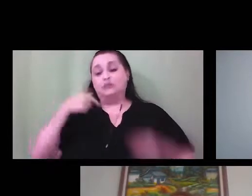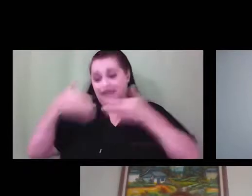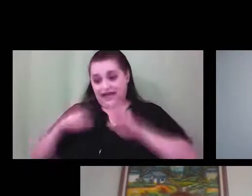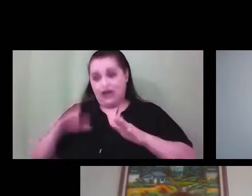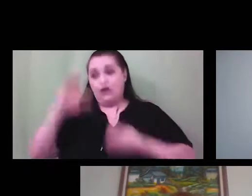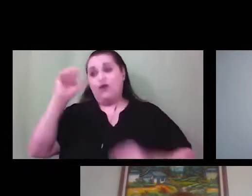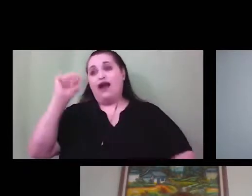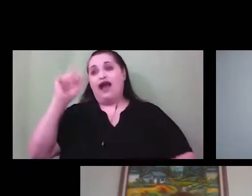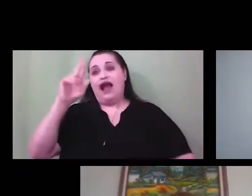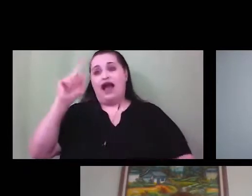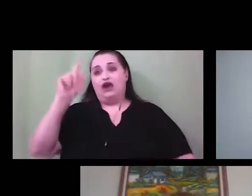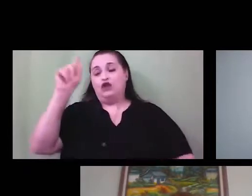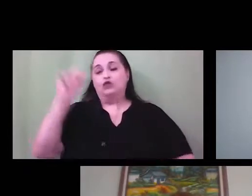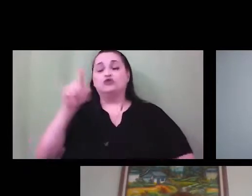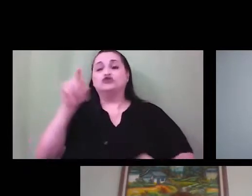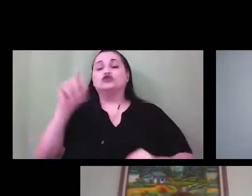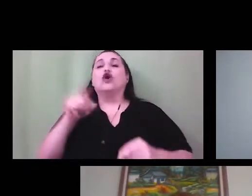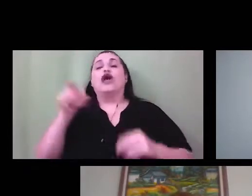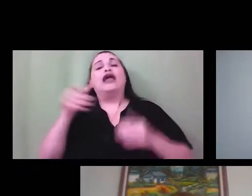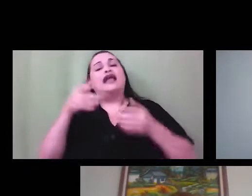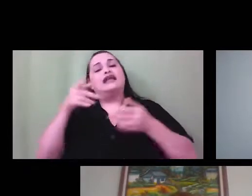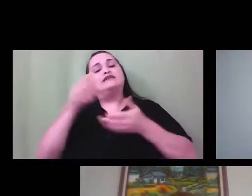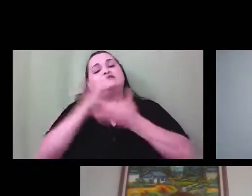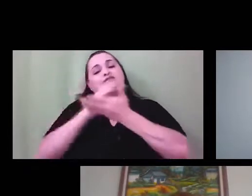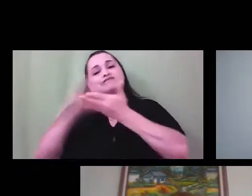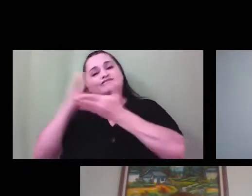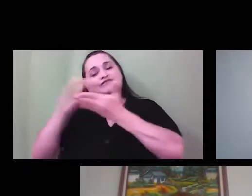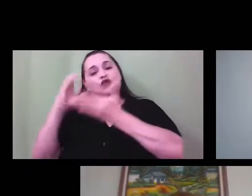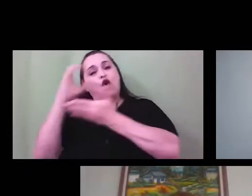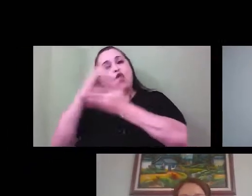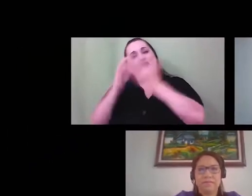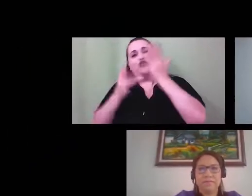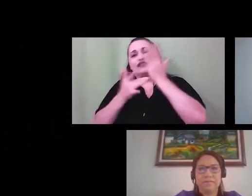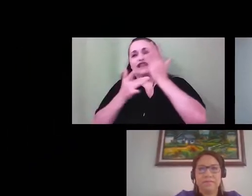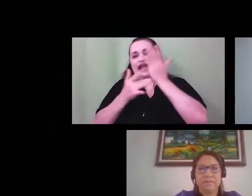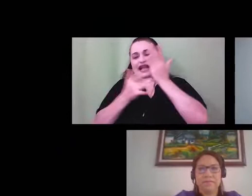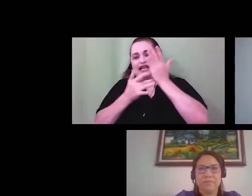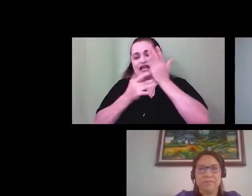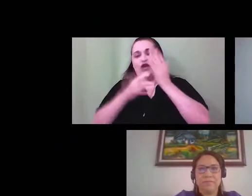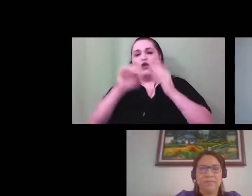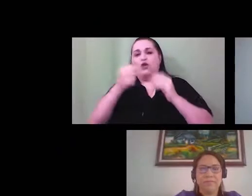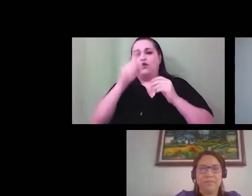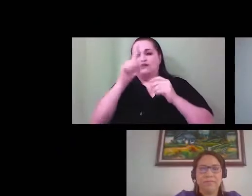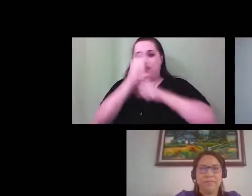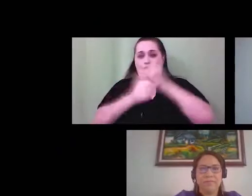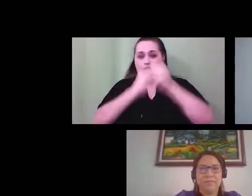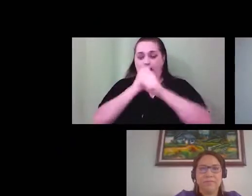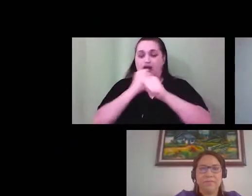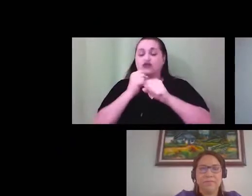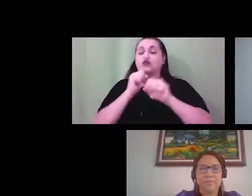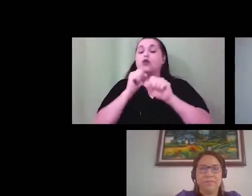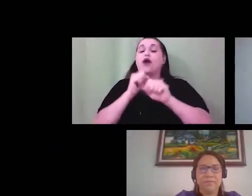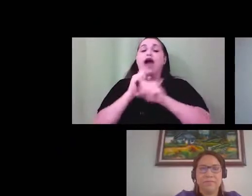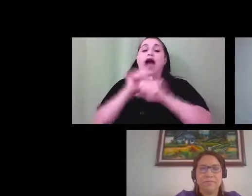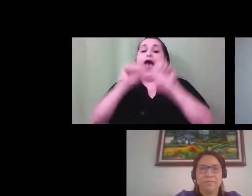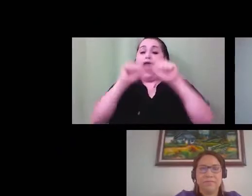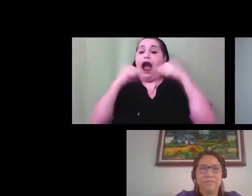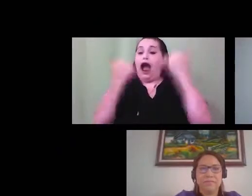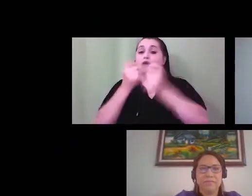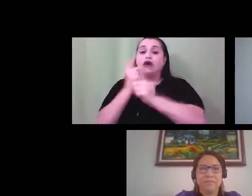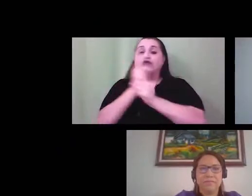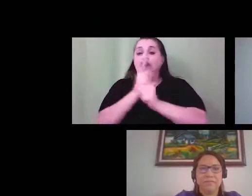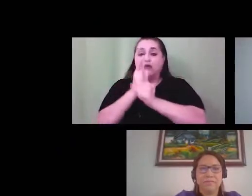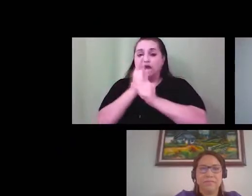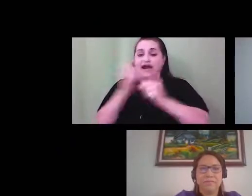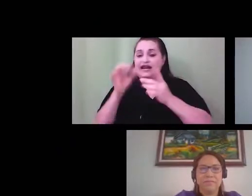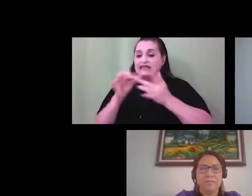está cursando el 10º año en un colegio técnico en aula regular y está llevando la especialidad